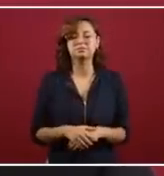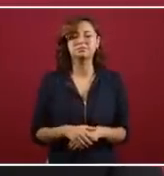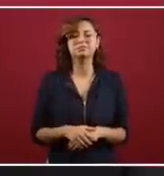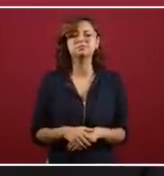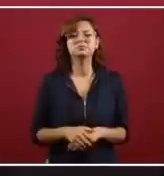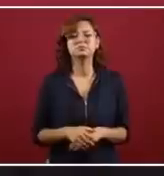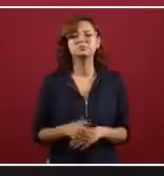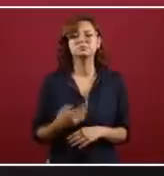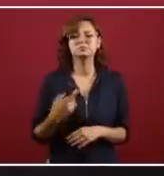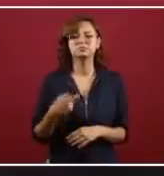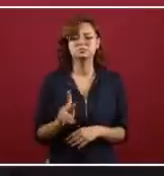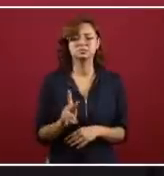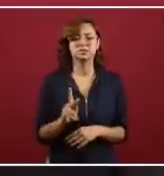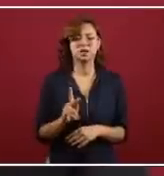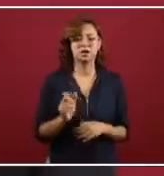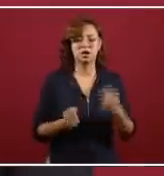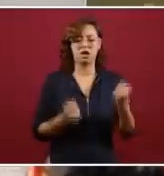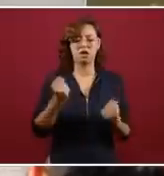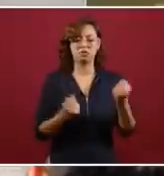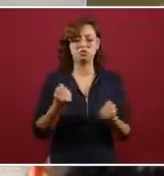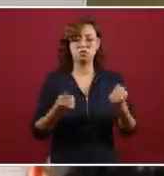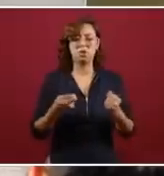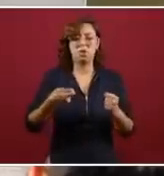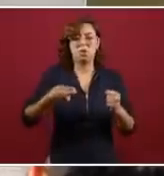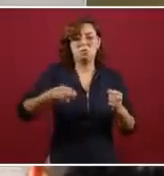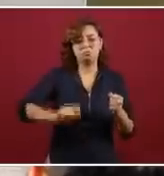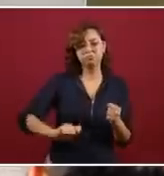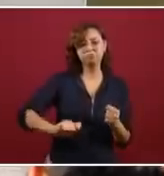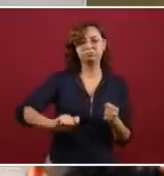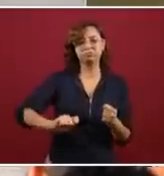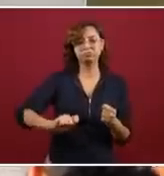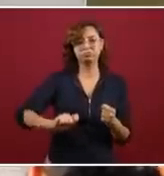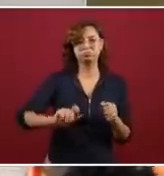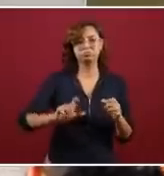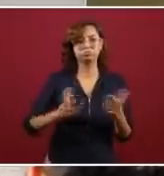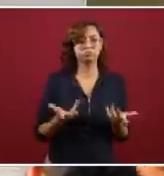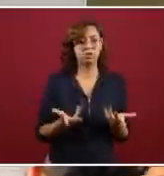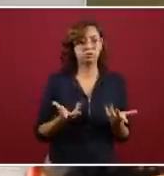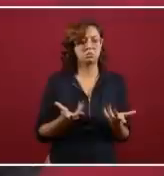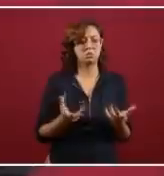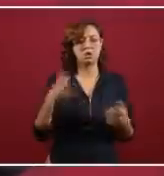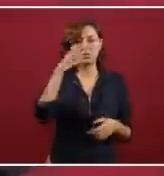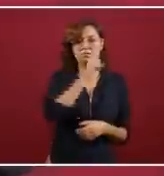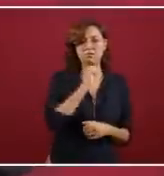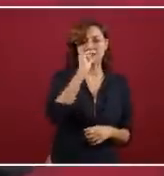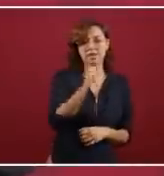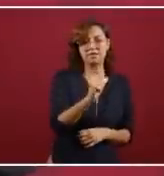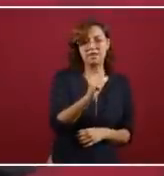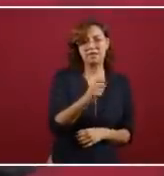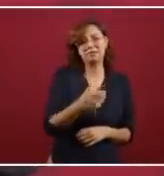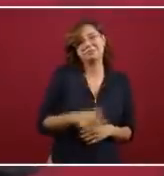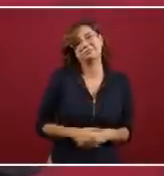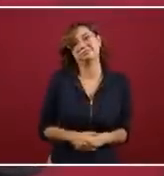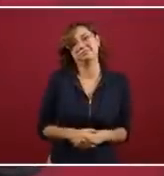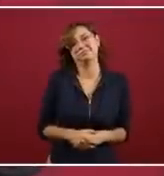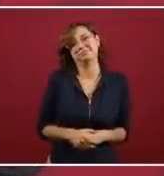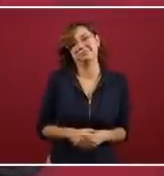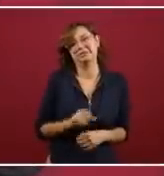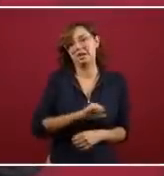si se para el carro, se apaga, ya no se calienta, ya no hay inflación. Sí, nada más que ya el carro no